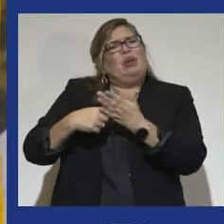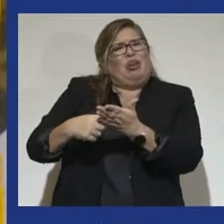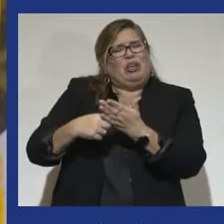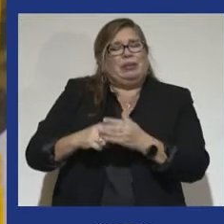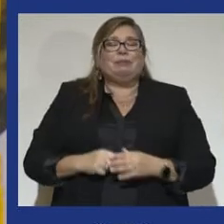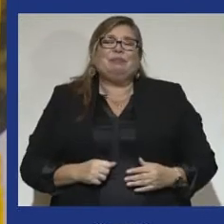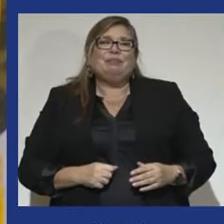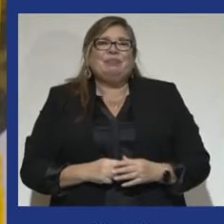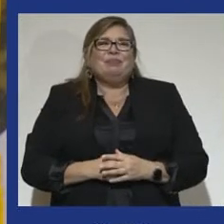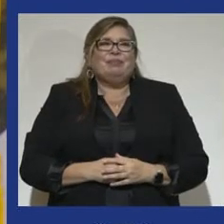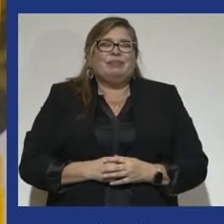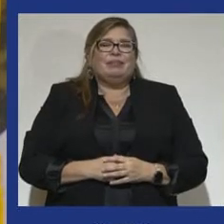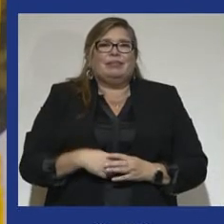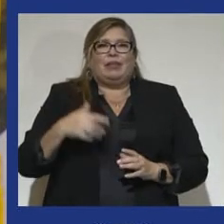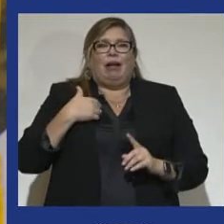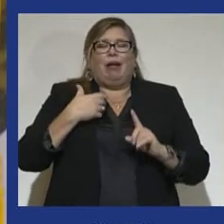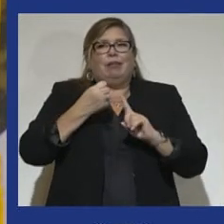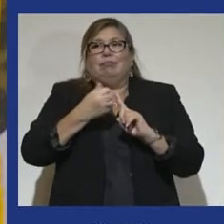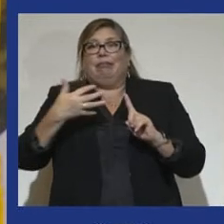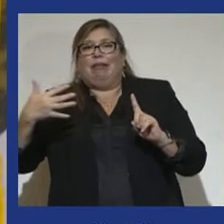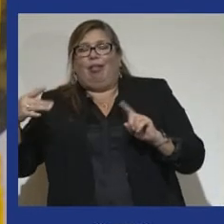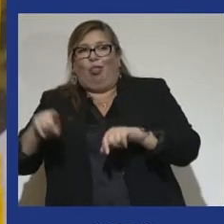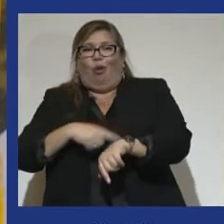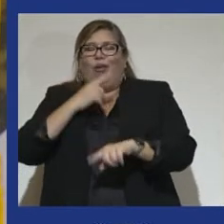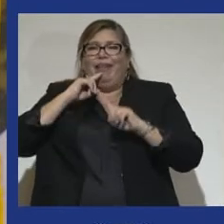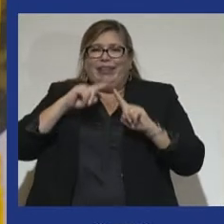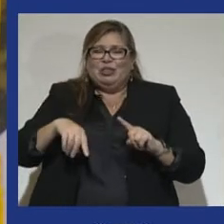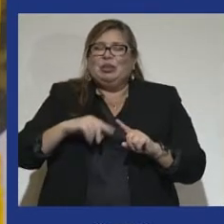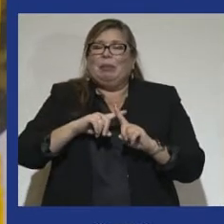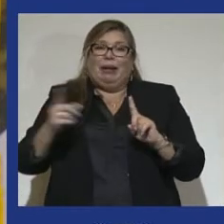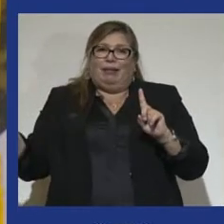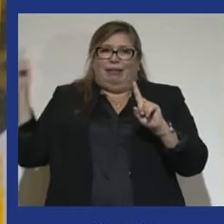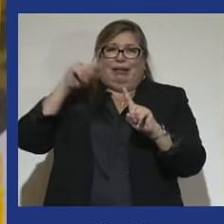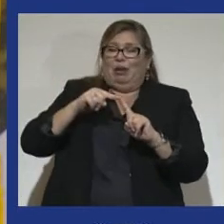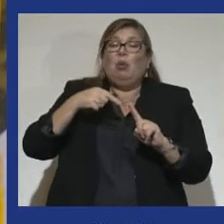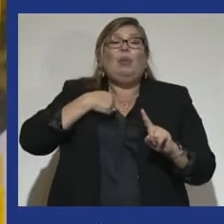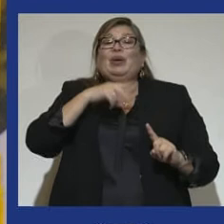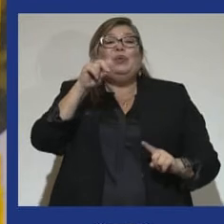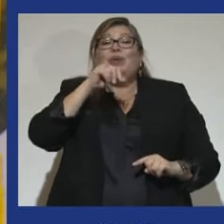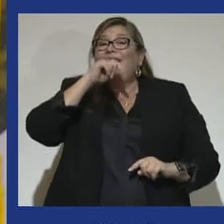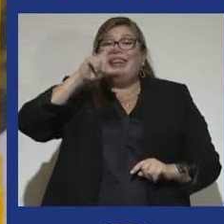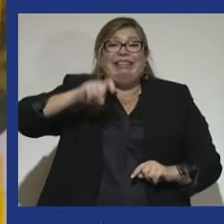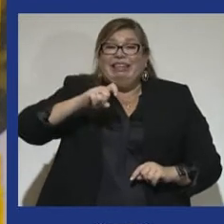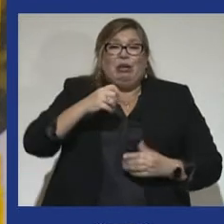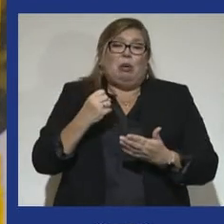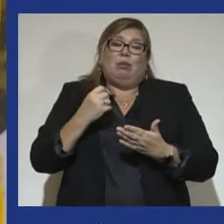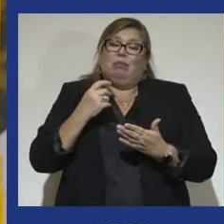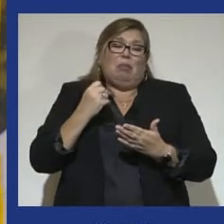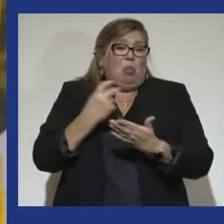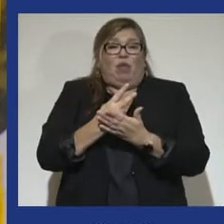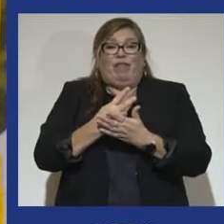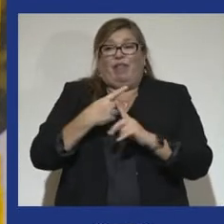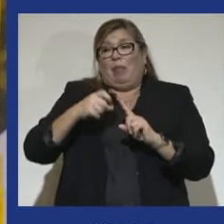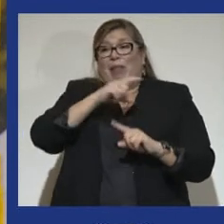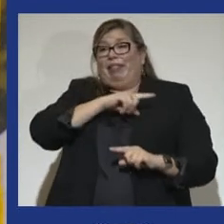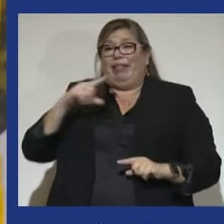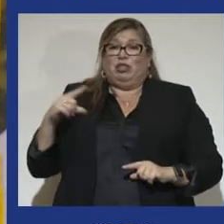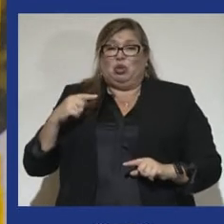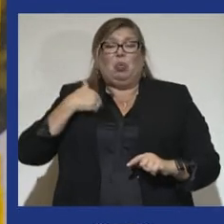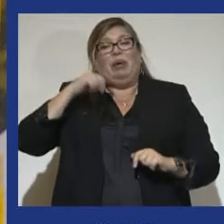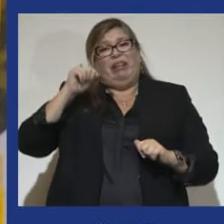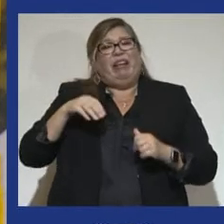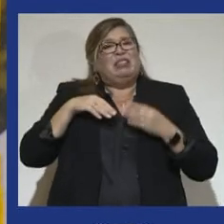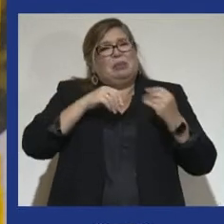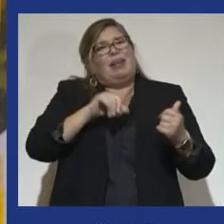y seguimos haciendo eso así que disculpe que comencé con la respuesta larga la respuesta breve es que no es necesaria la aprobación para gastar